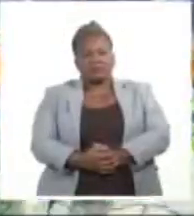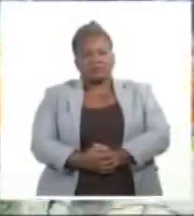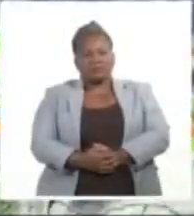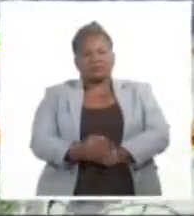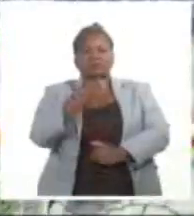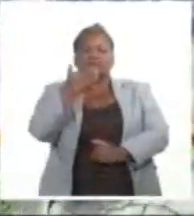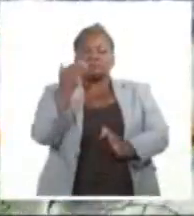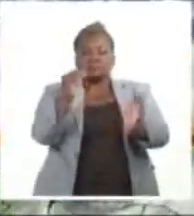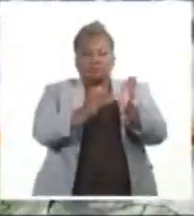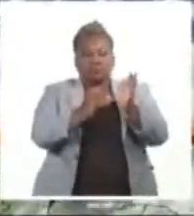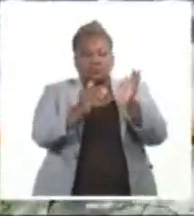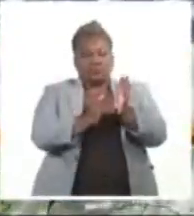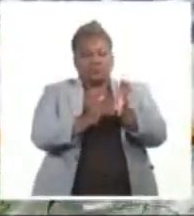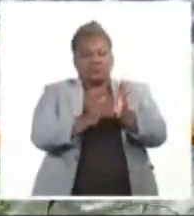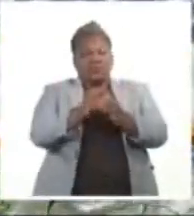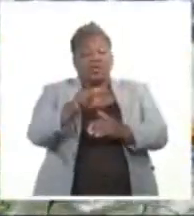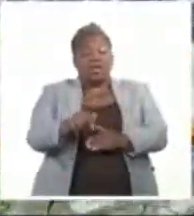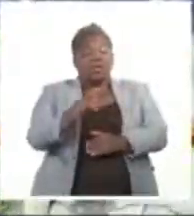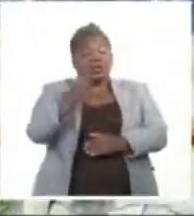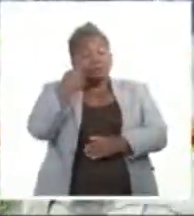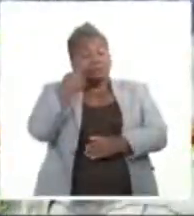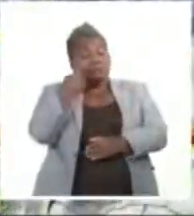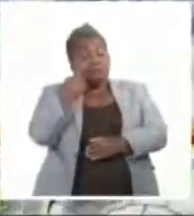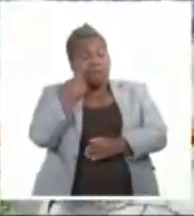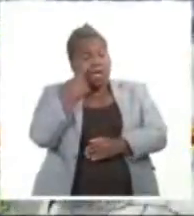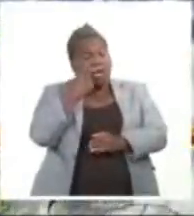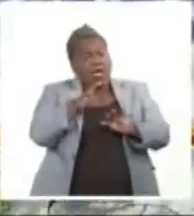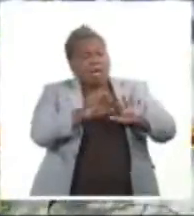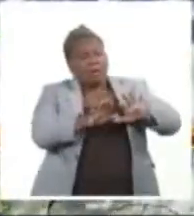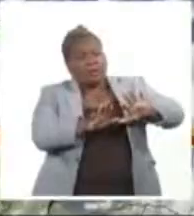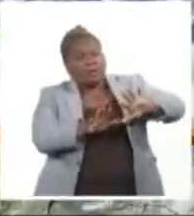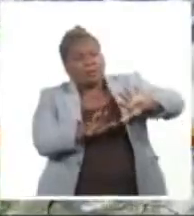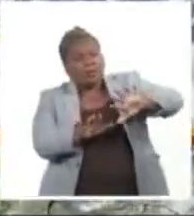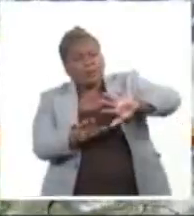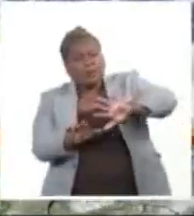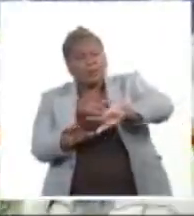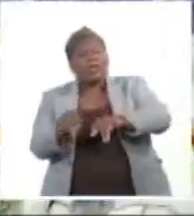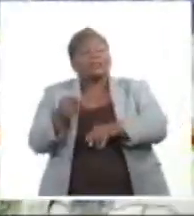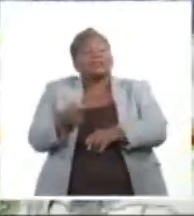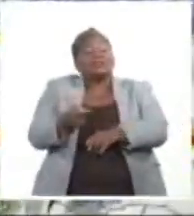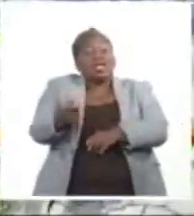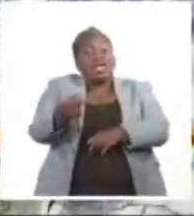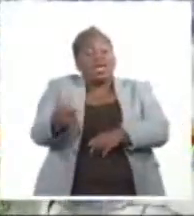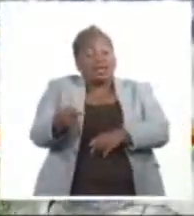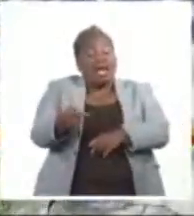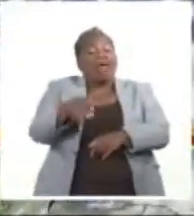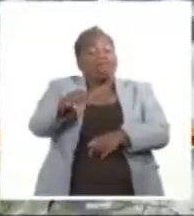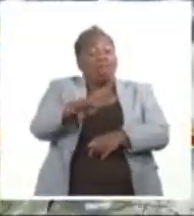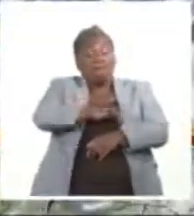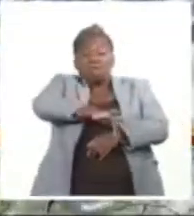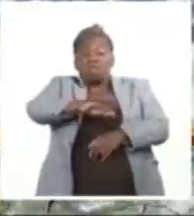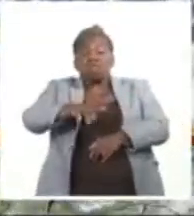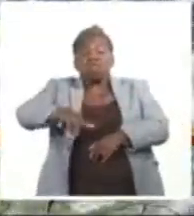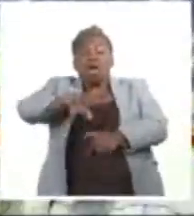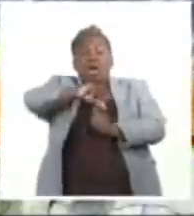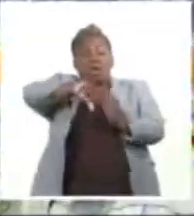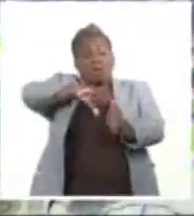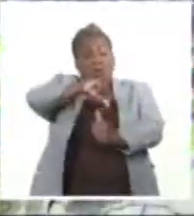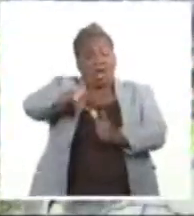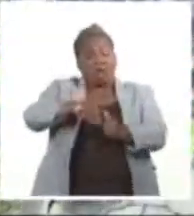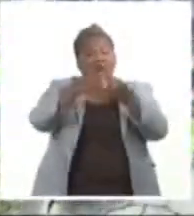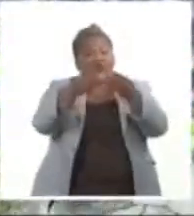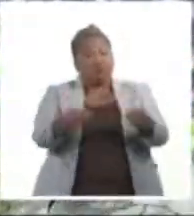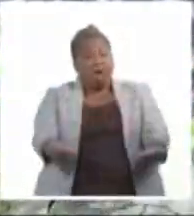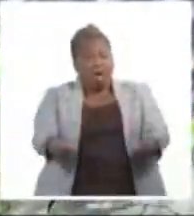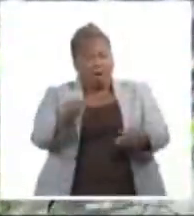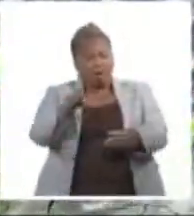Buenas tardes. Una baja superior a unos 9 o 12 kilómetros de altura sobre el mar Caribe Occidental, aunque algo más debilitada en las últimas horas, continúa